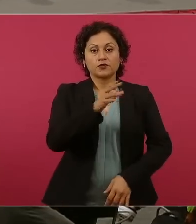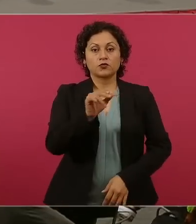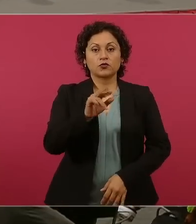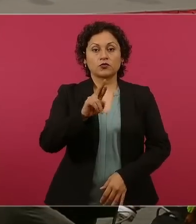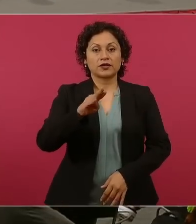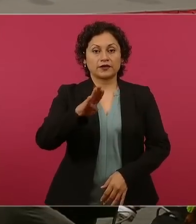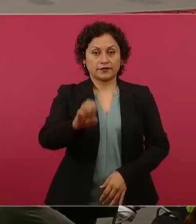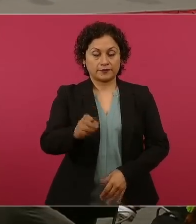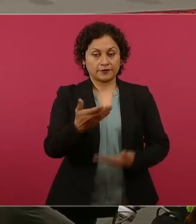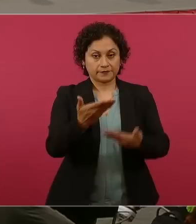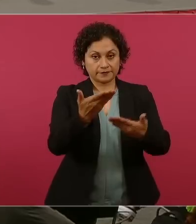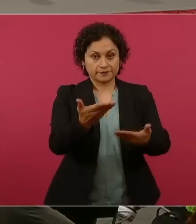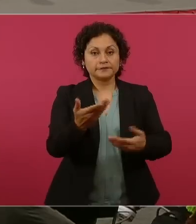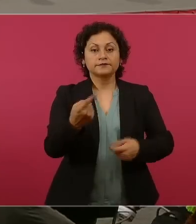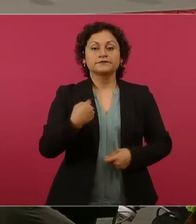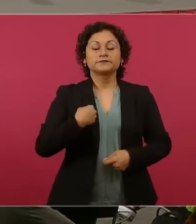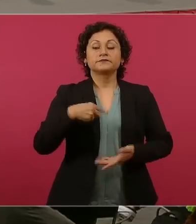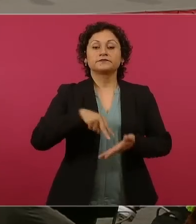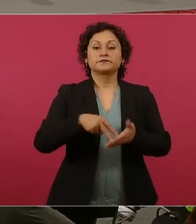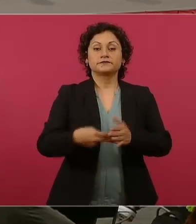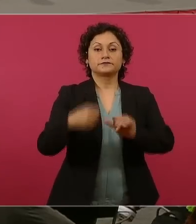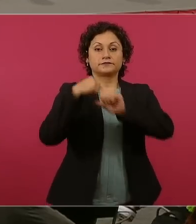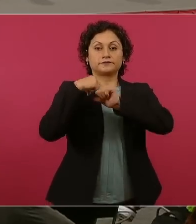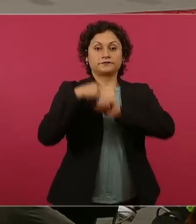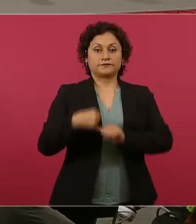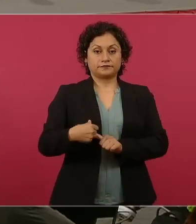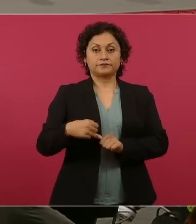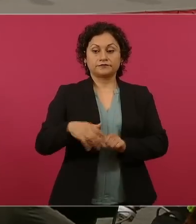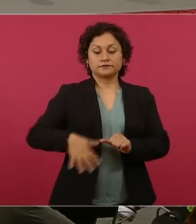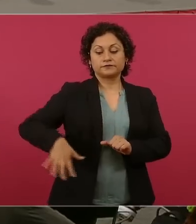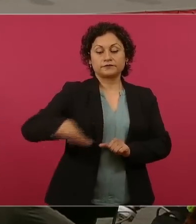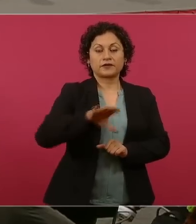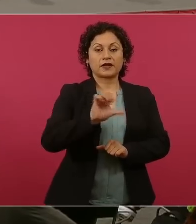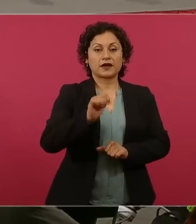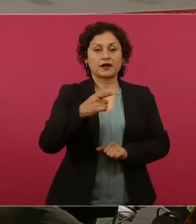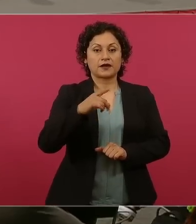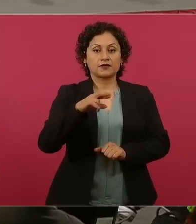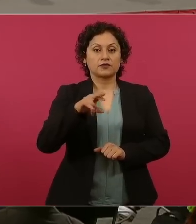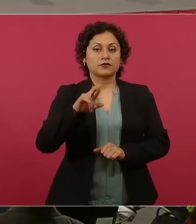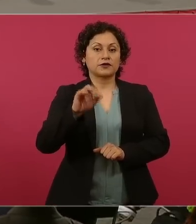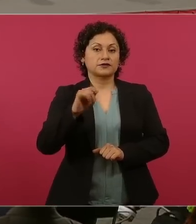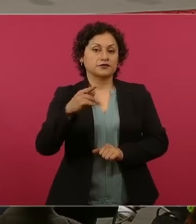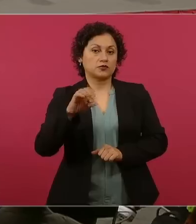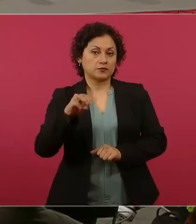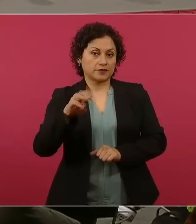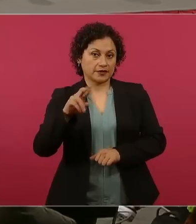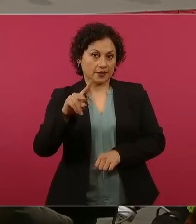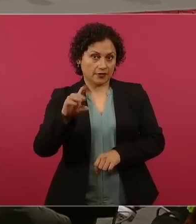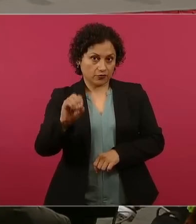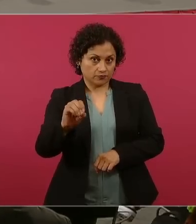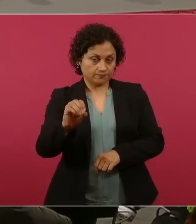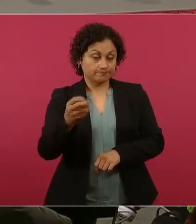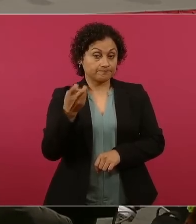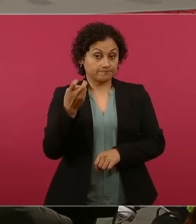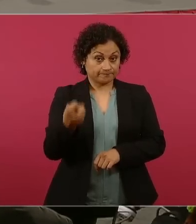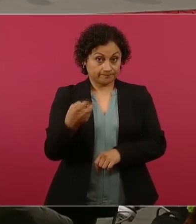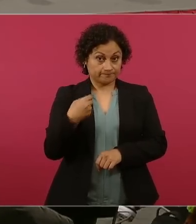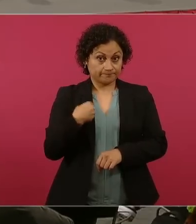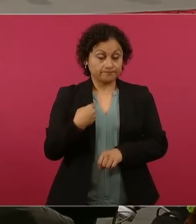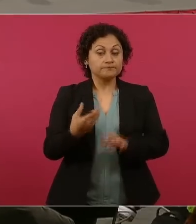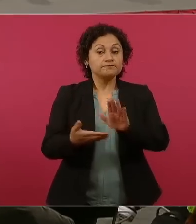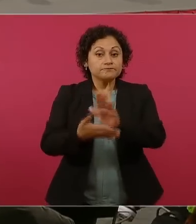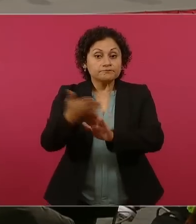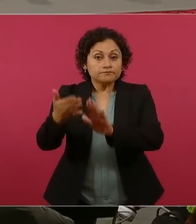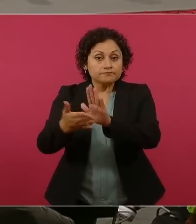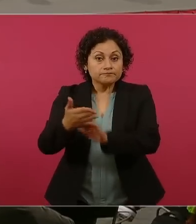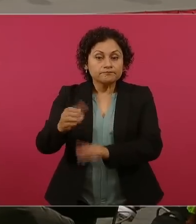residente de la construcción del distrito de riego Alejandro Gascón Mercado. Esta obra, como muchas otras administraciones,